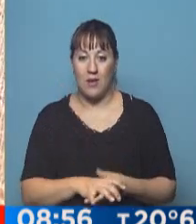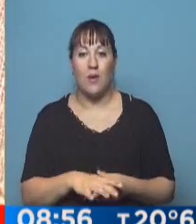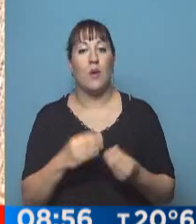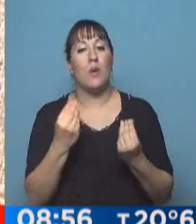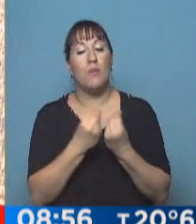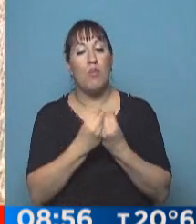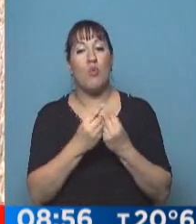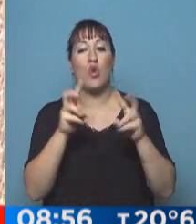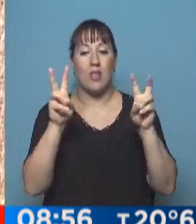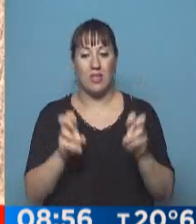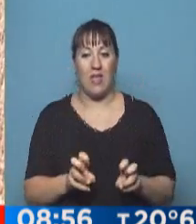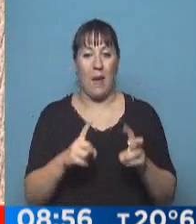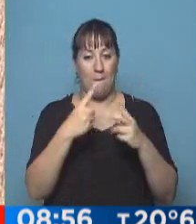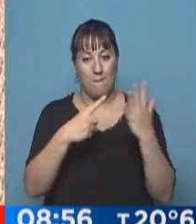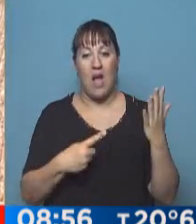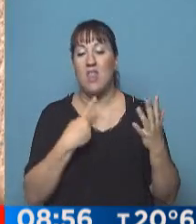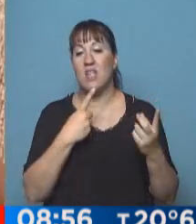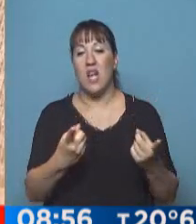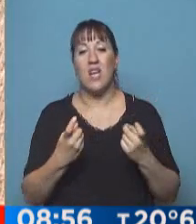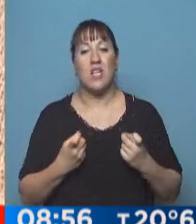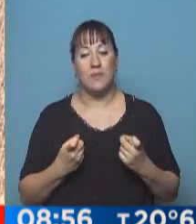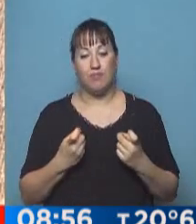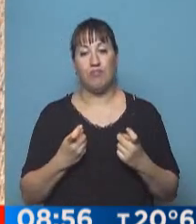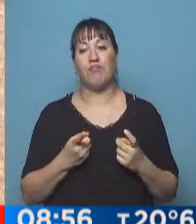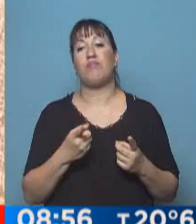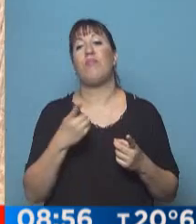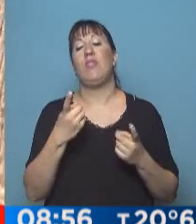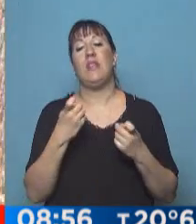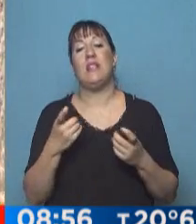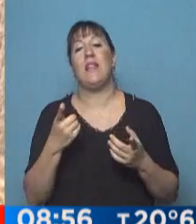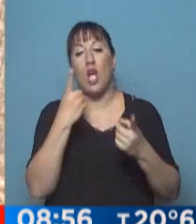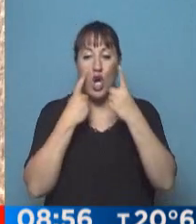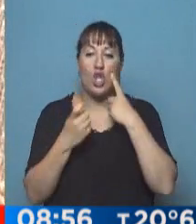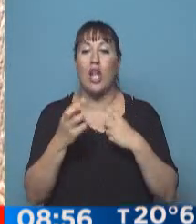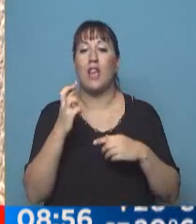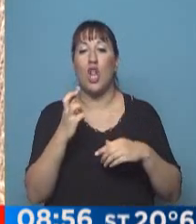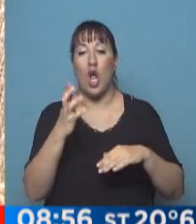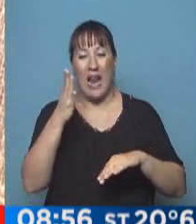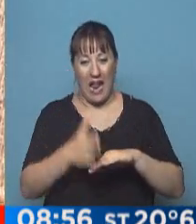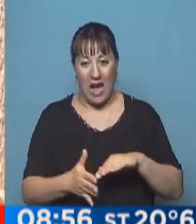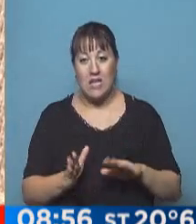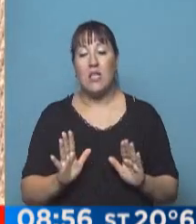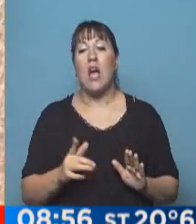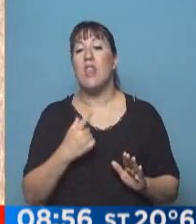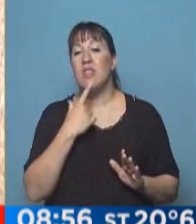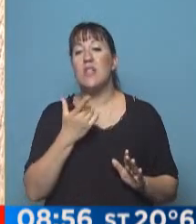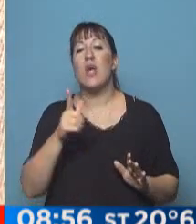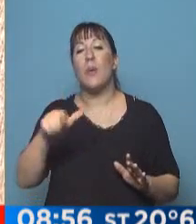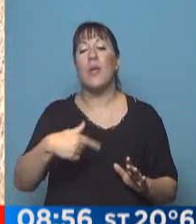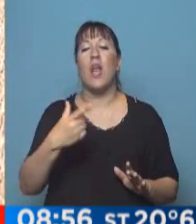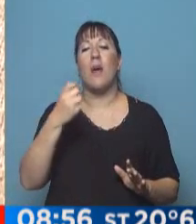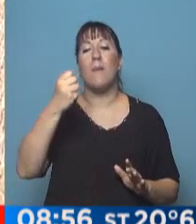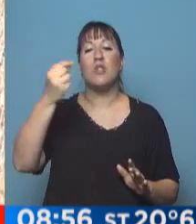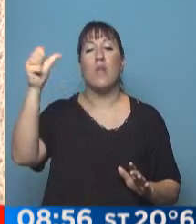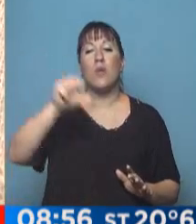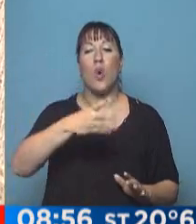temas. Habla de una necesidad de levantar el control cambiario, él habla de cepo, y dice, se vendría una devaluación de